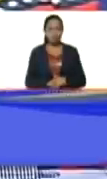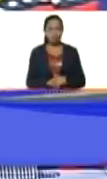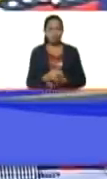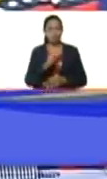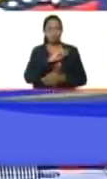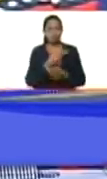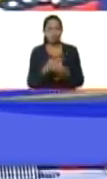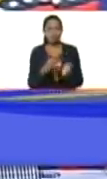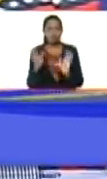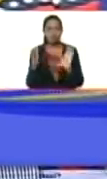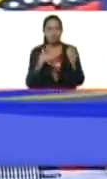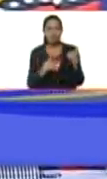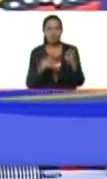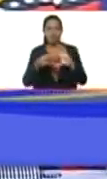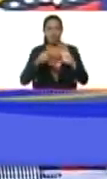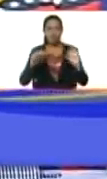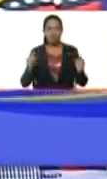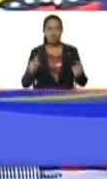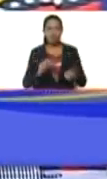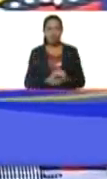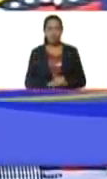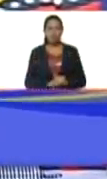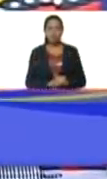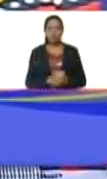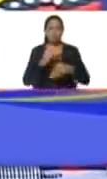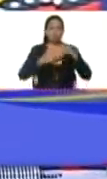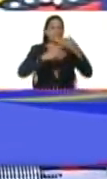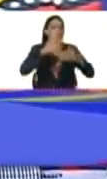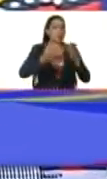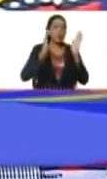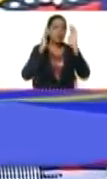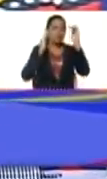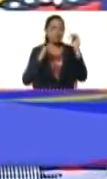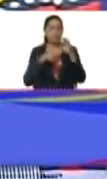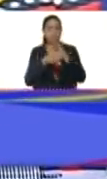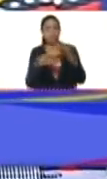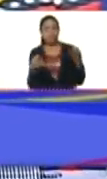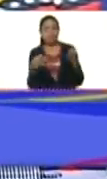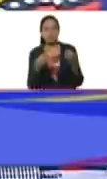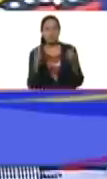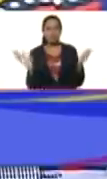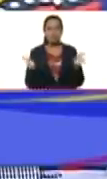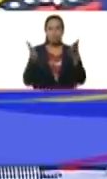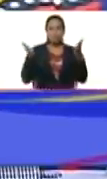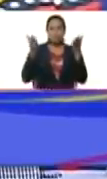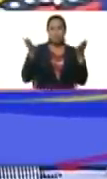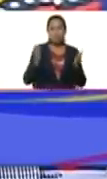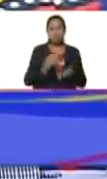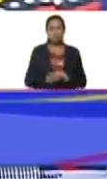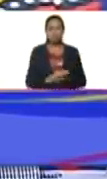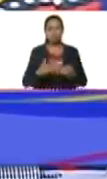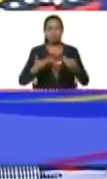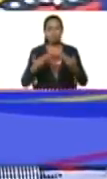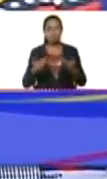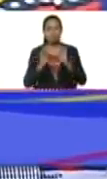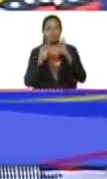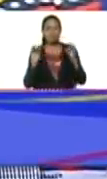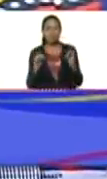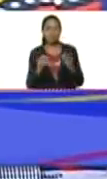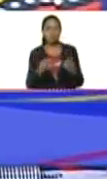Fortalecer los CLAP, cada vez más atenderlos, motivarlos, darle nuevas